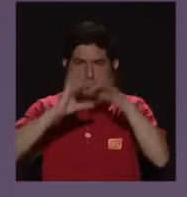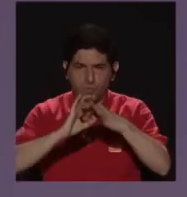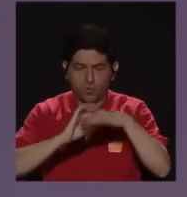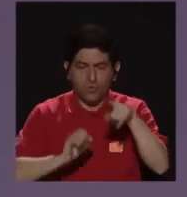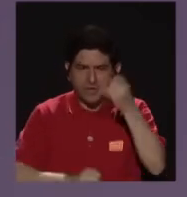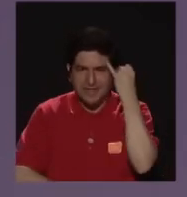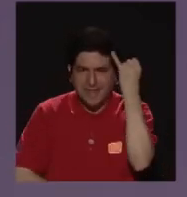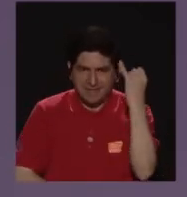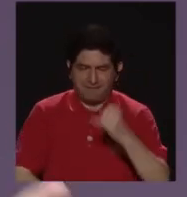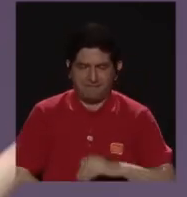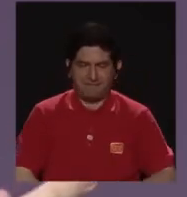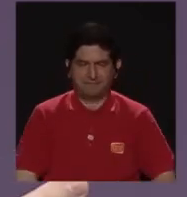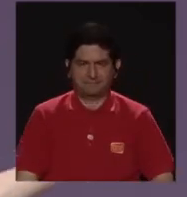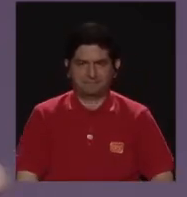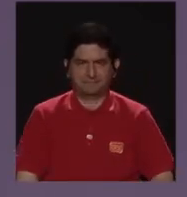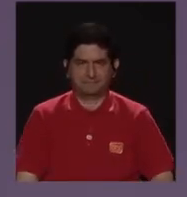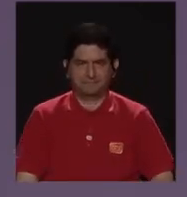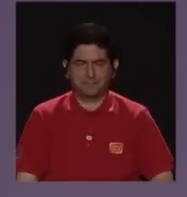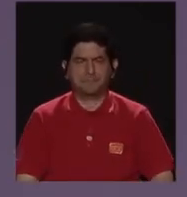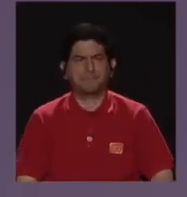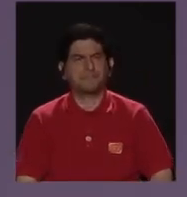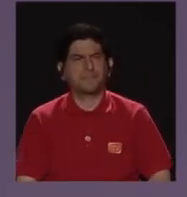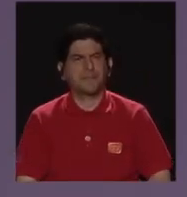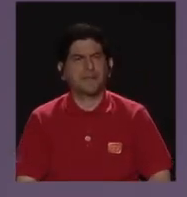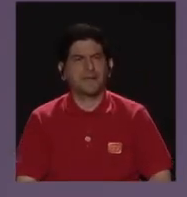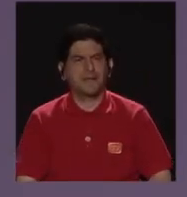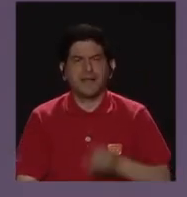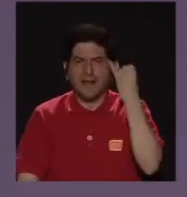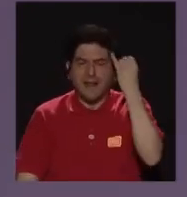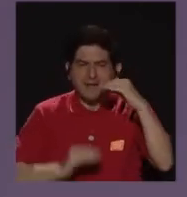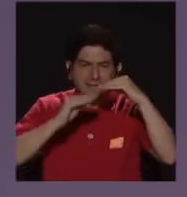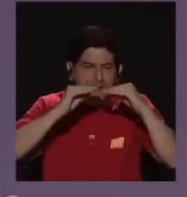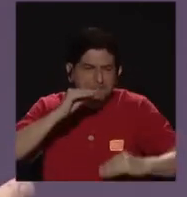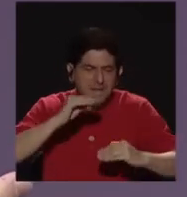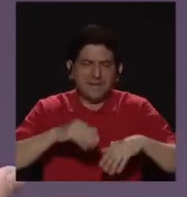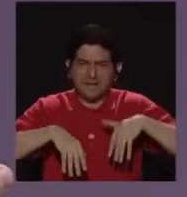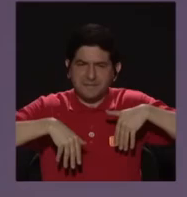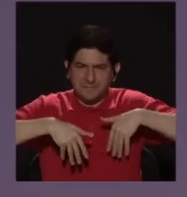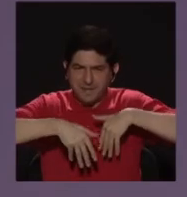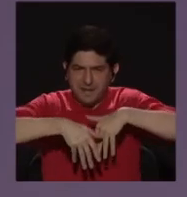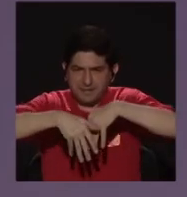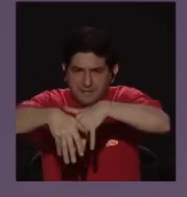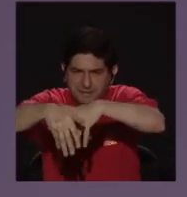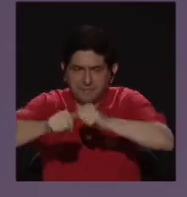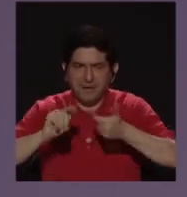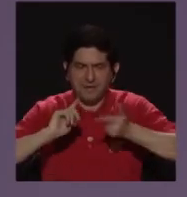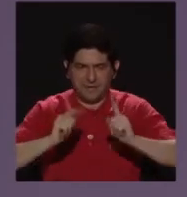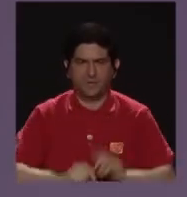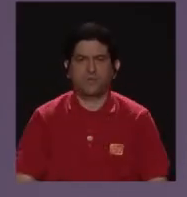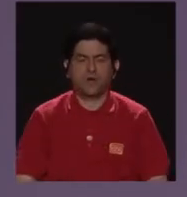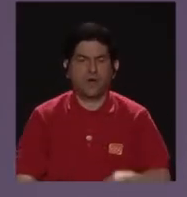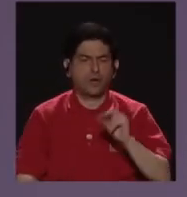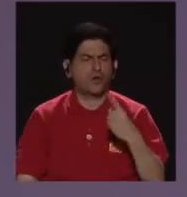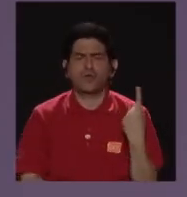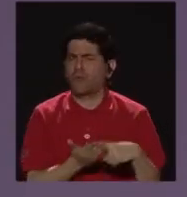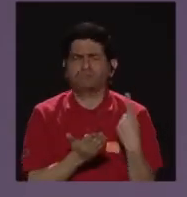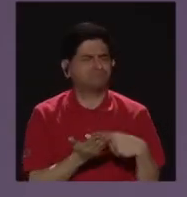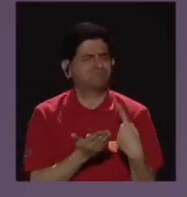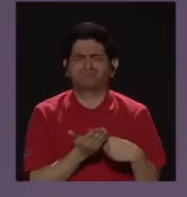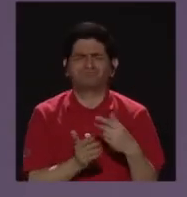por esa línea como que el principio mínimo de la marcha sea éste no dar la discusión